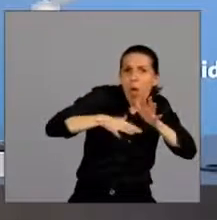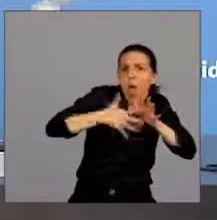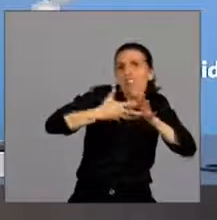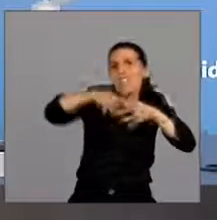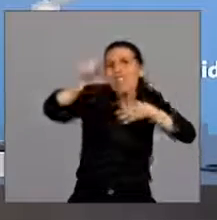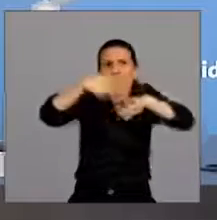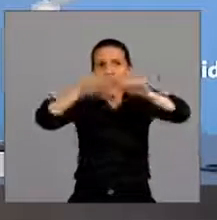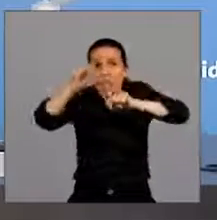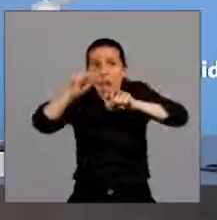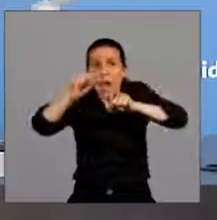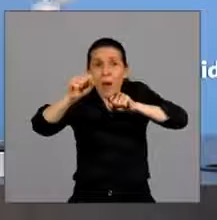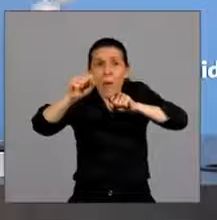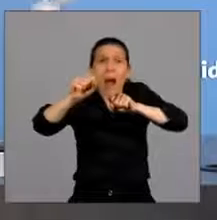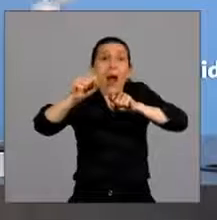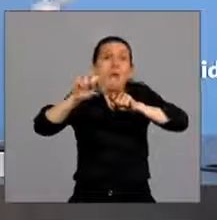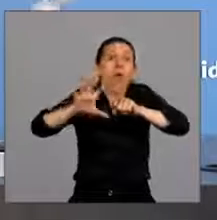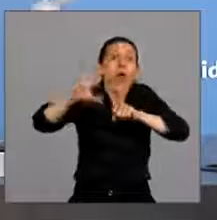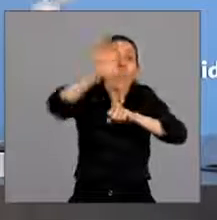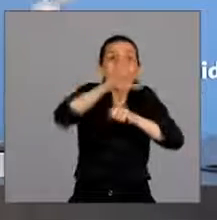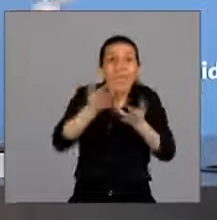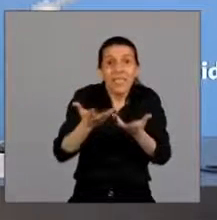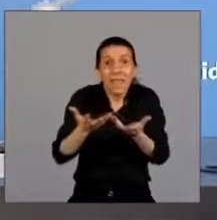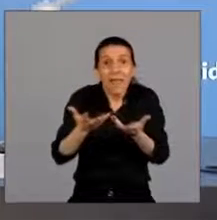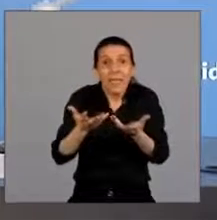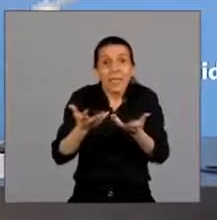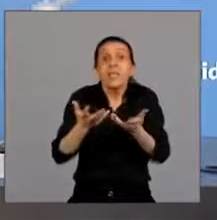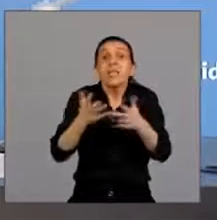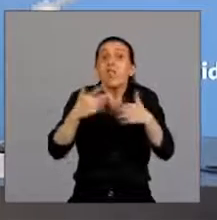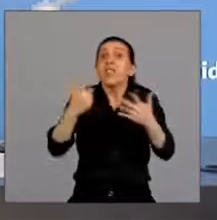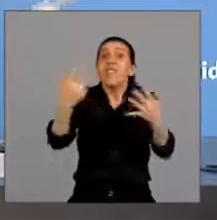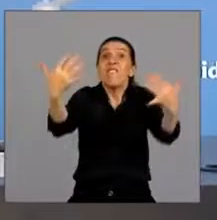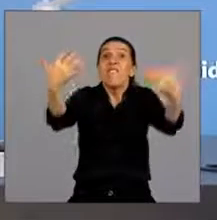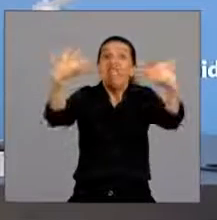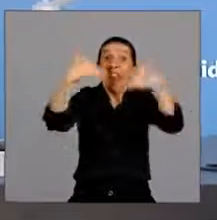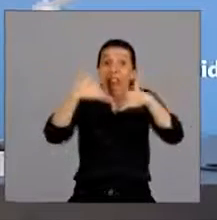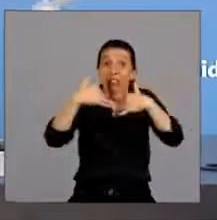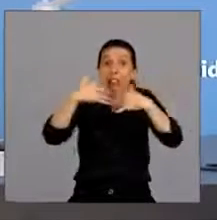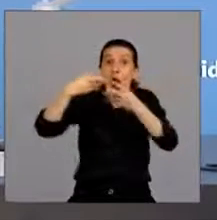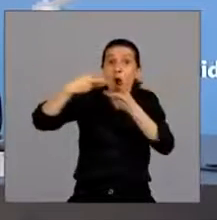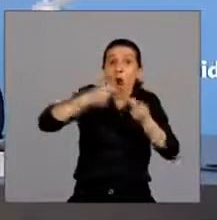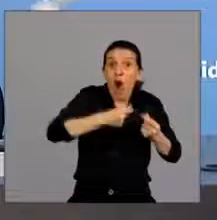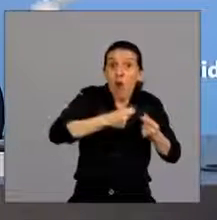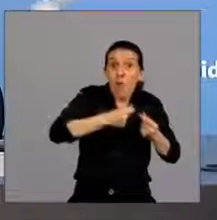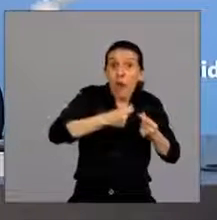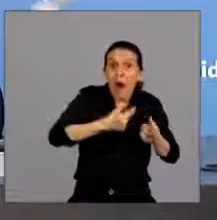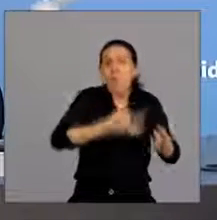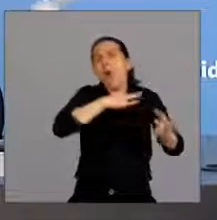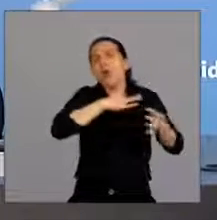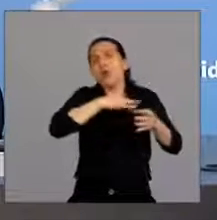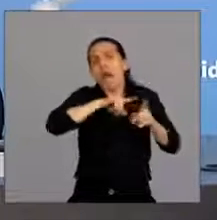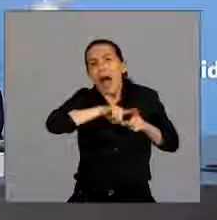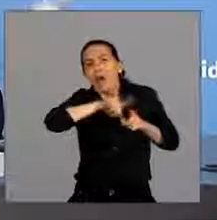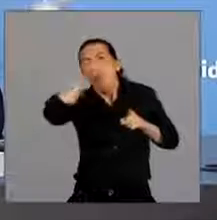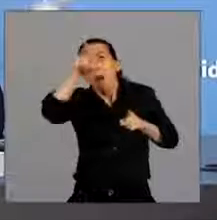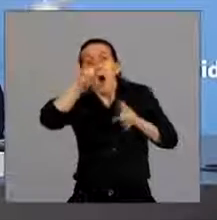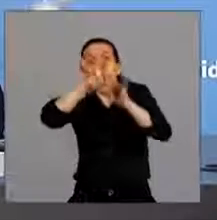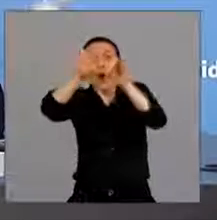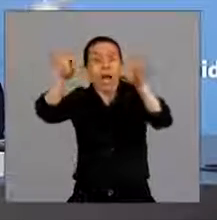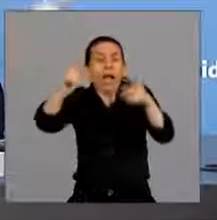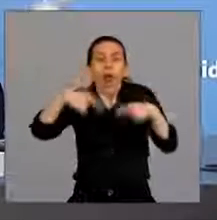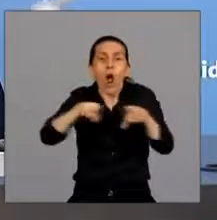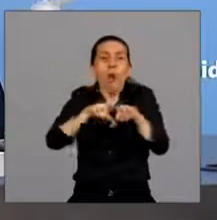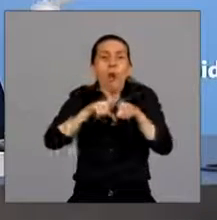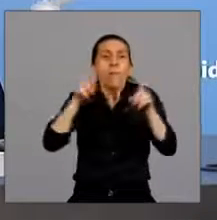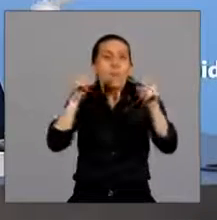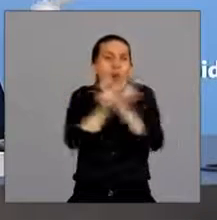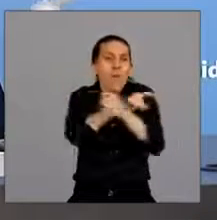consumir en sus provincias y se lleven el contagio. Uno de los mayores problemas que hoy hablamos es el problema